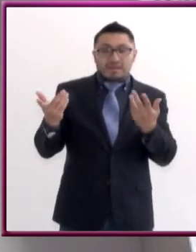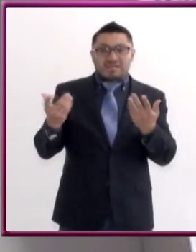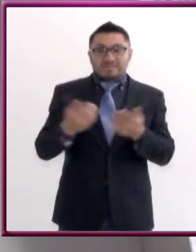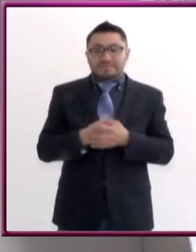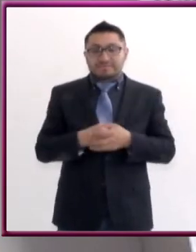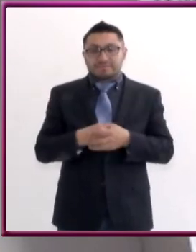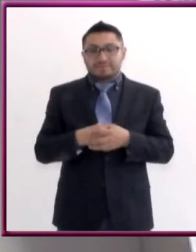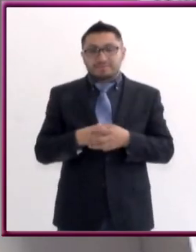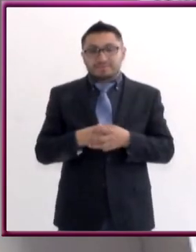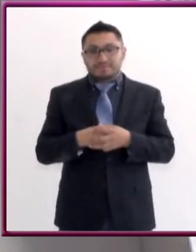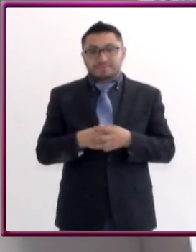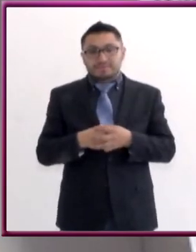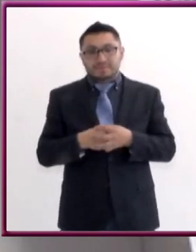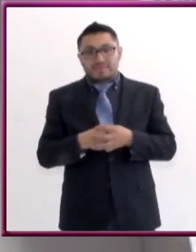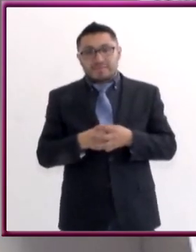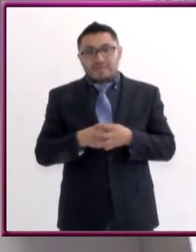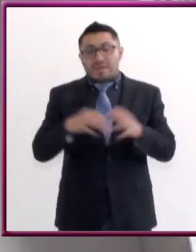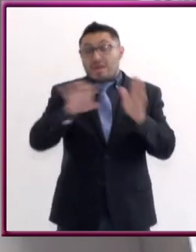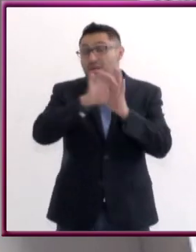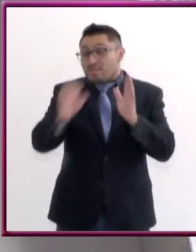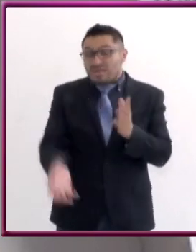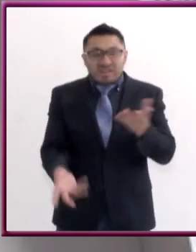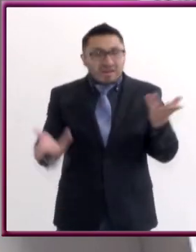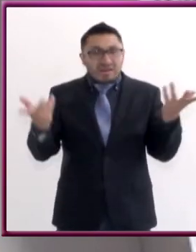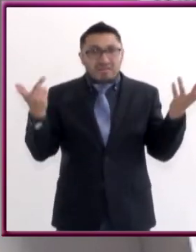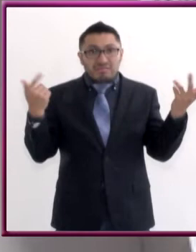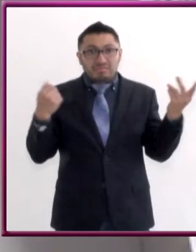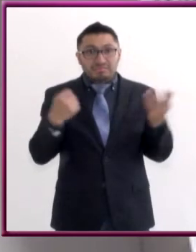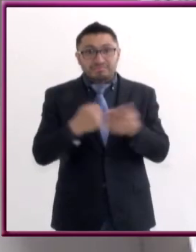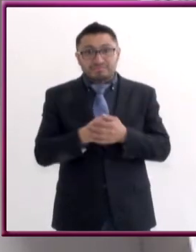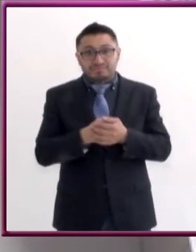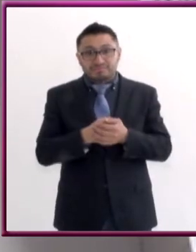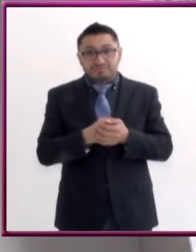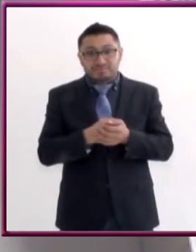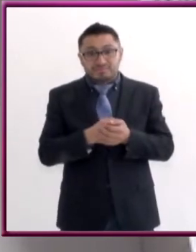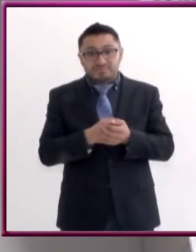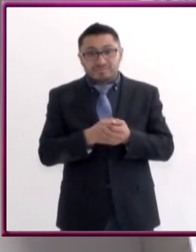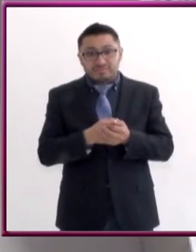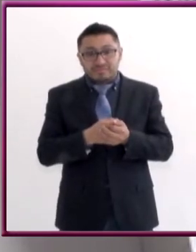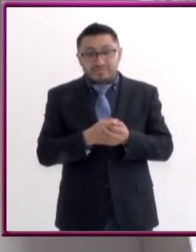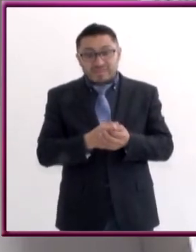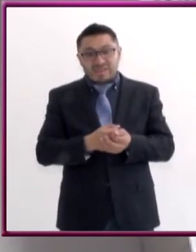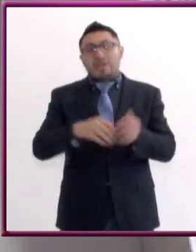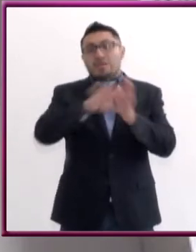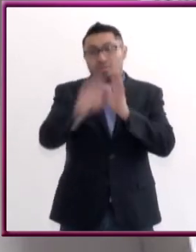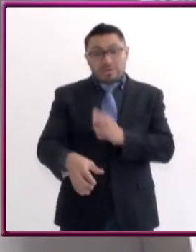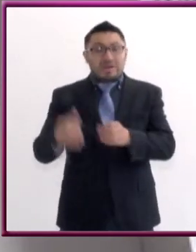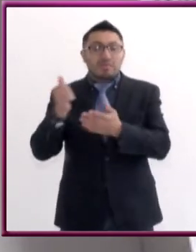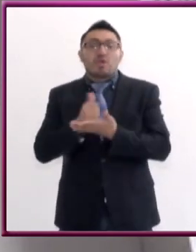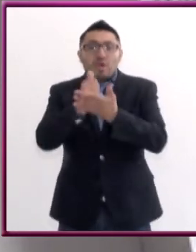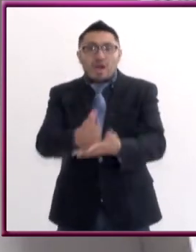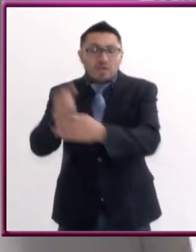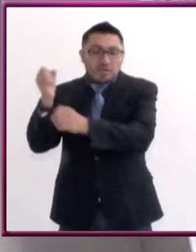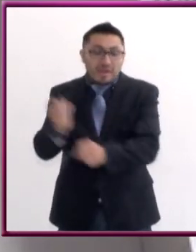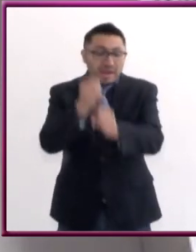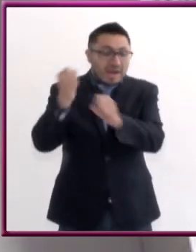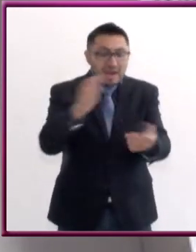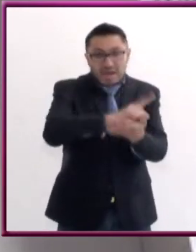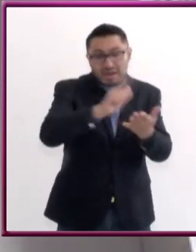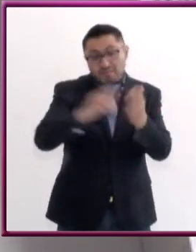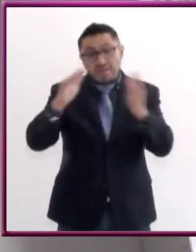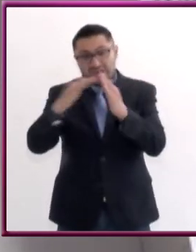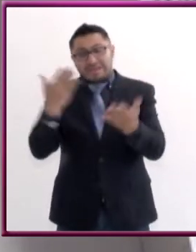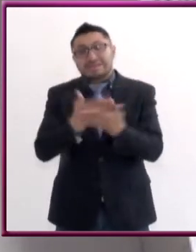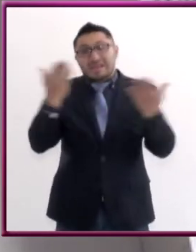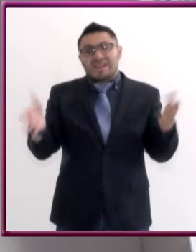eran vistas como inadecuadas, como por ejemplo la compulsión a la limpieza, ¿no?